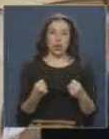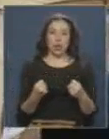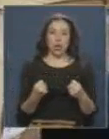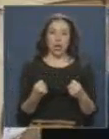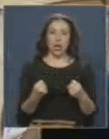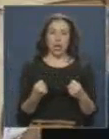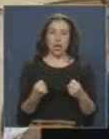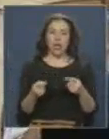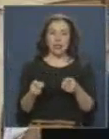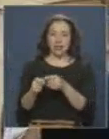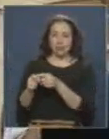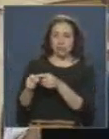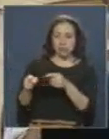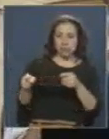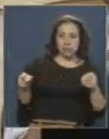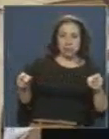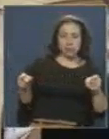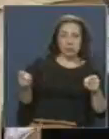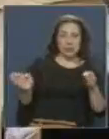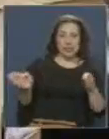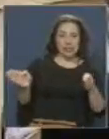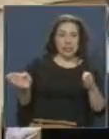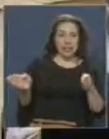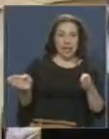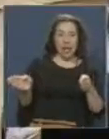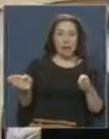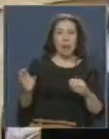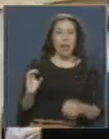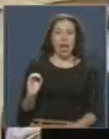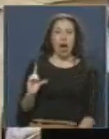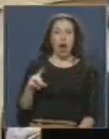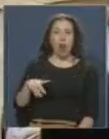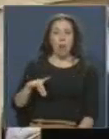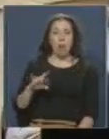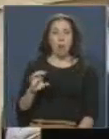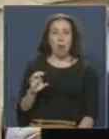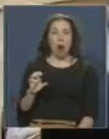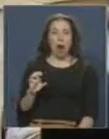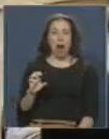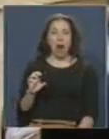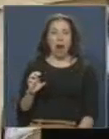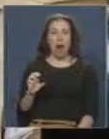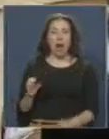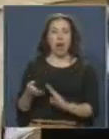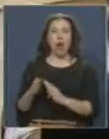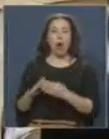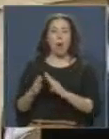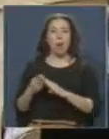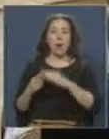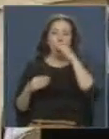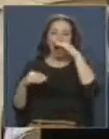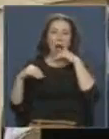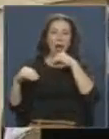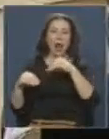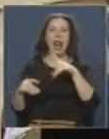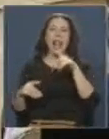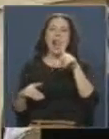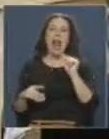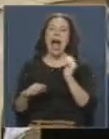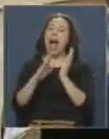cruza Olmué, particularmente la comunidad agrícola La Dormida, que hoy, presidenta,